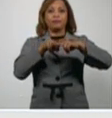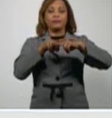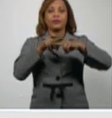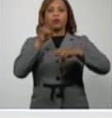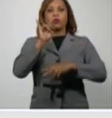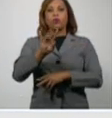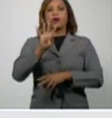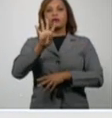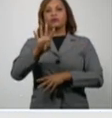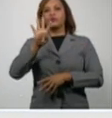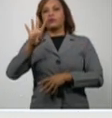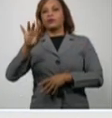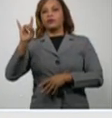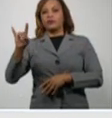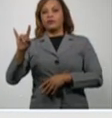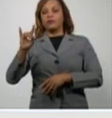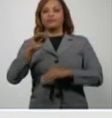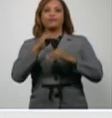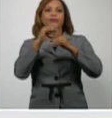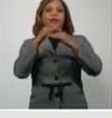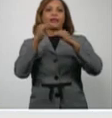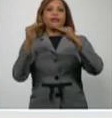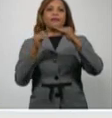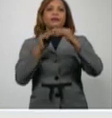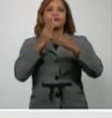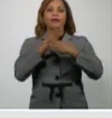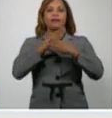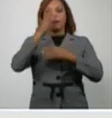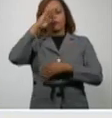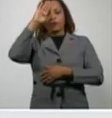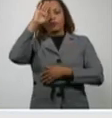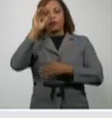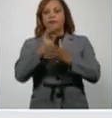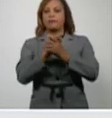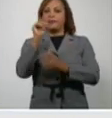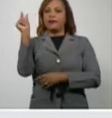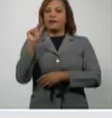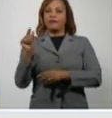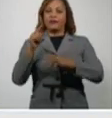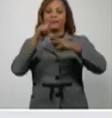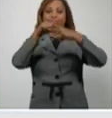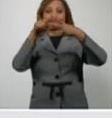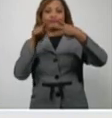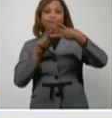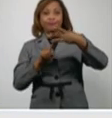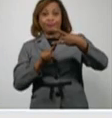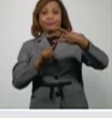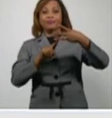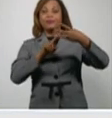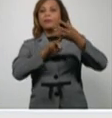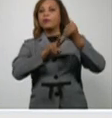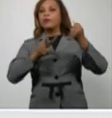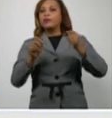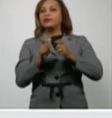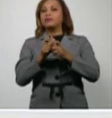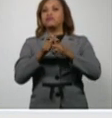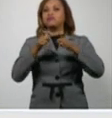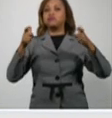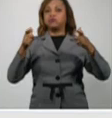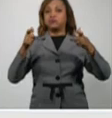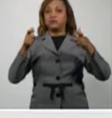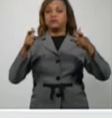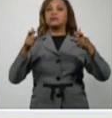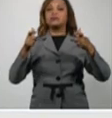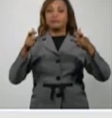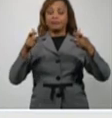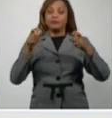449, igual que Santiago de Cuba, igual que Mayabeque. Son las tres provincias que han tenido un número elevado